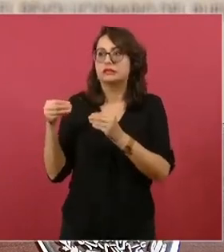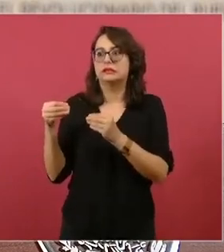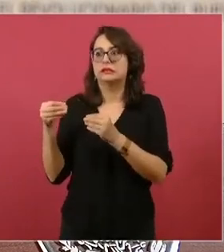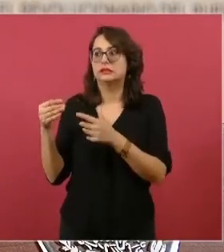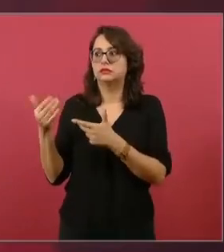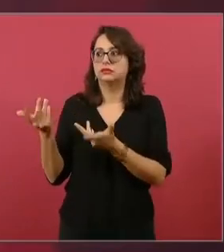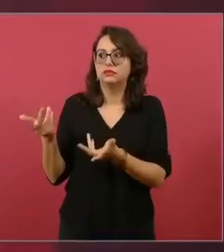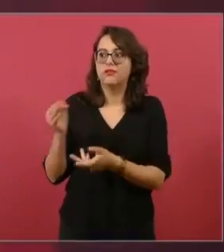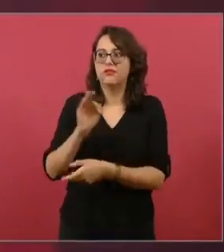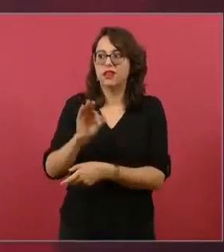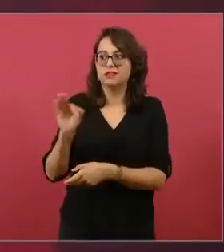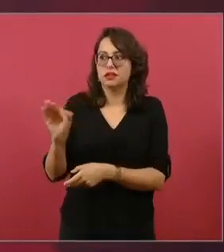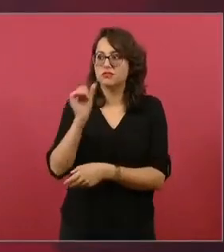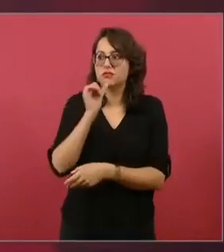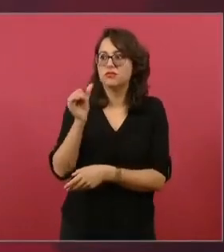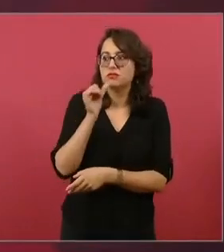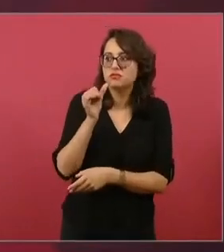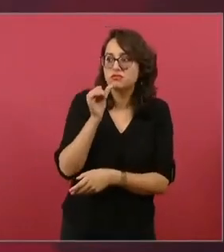que